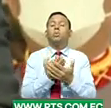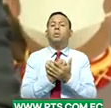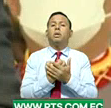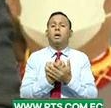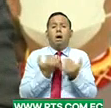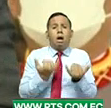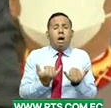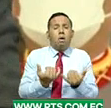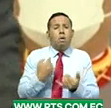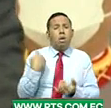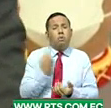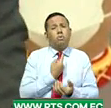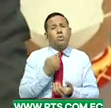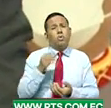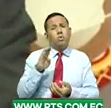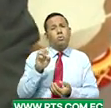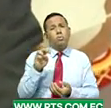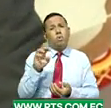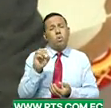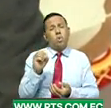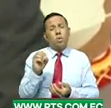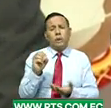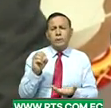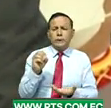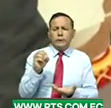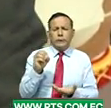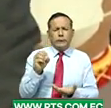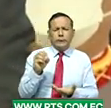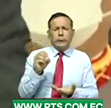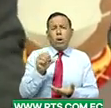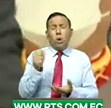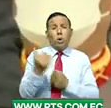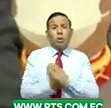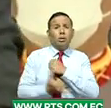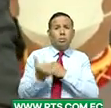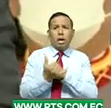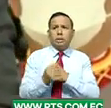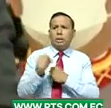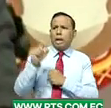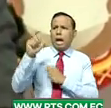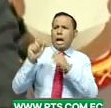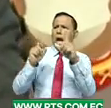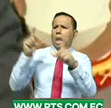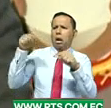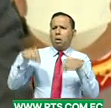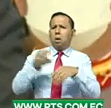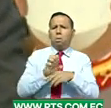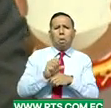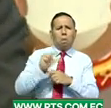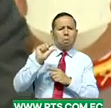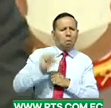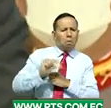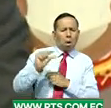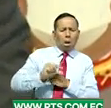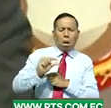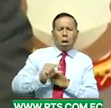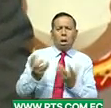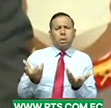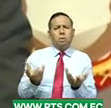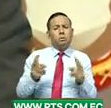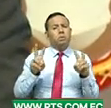revalorizan por encima de otros países. Los índices de confianza